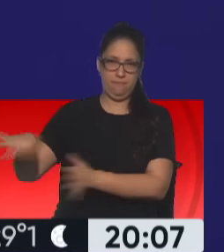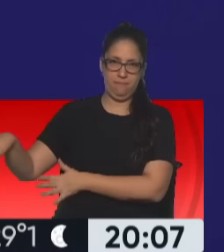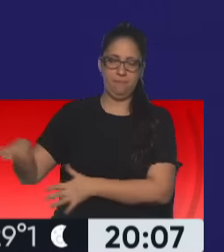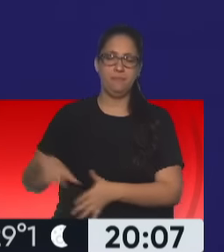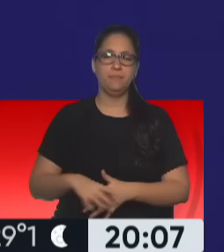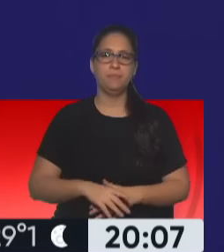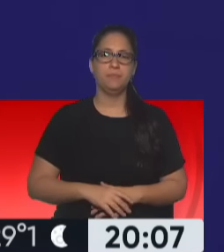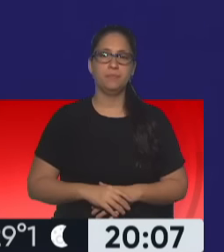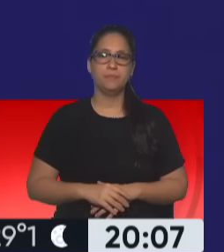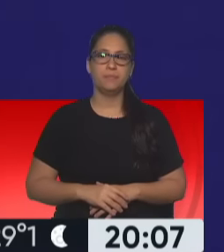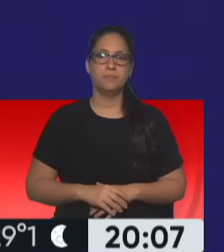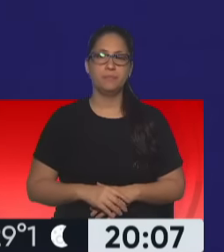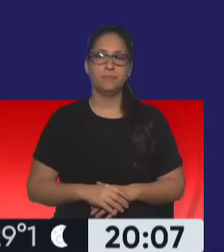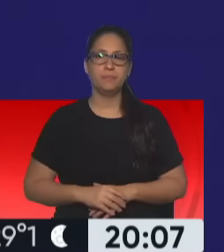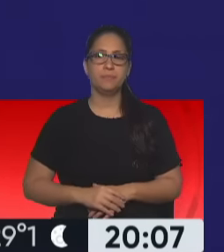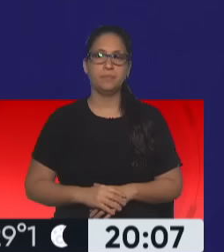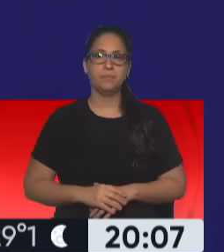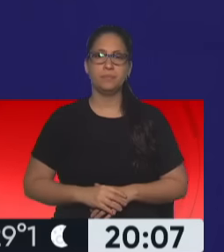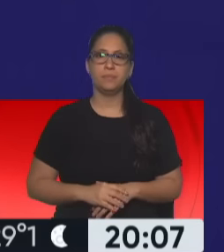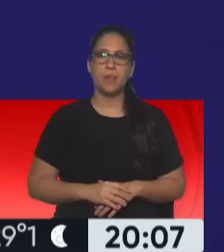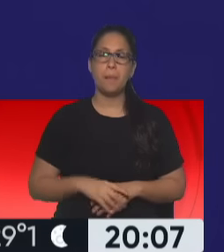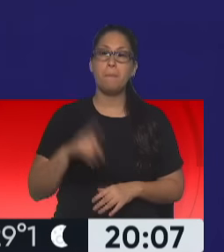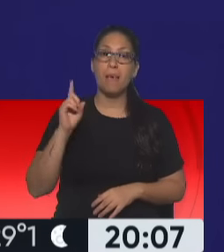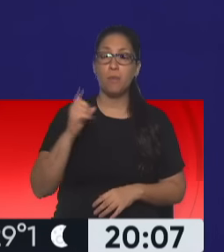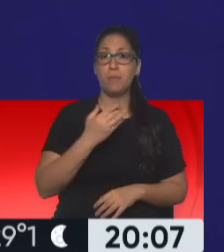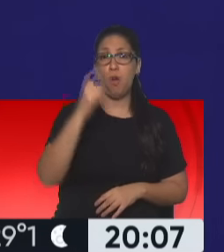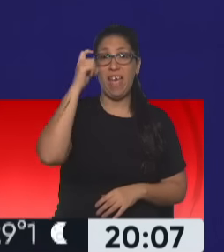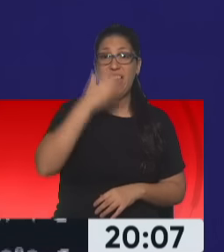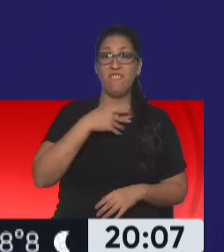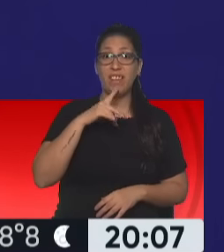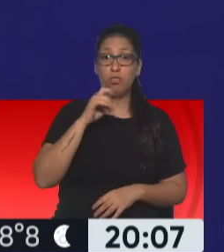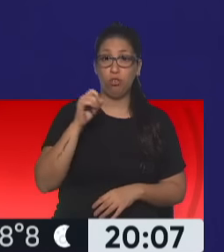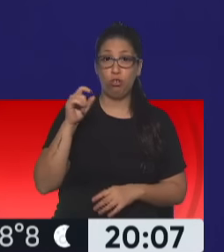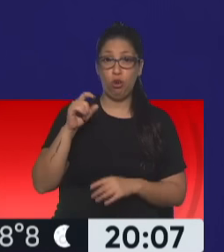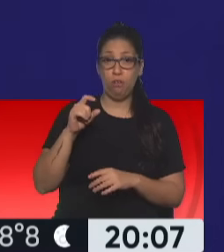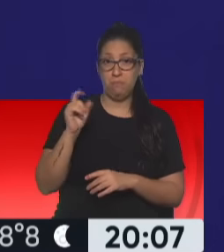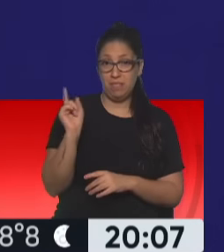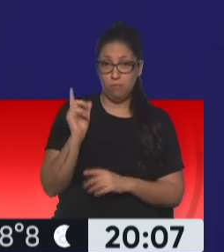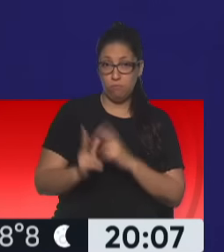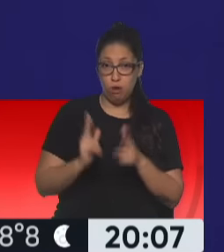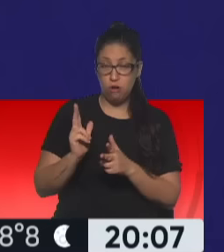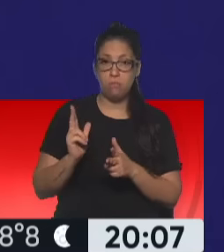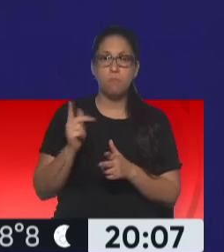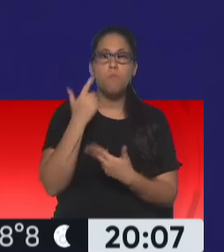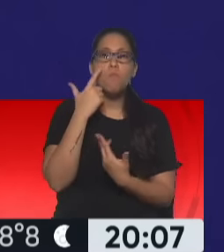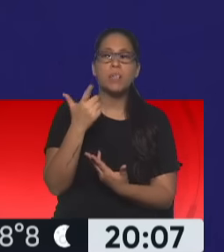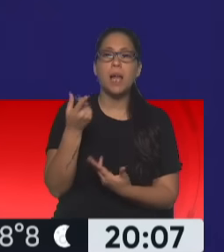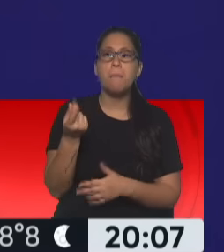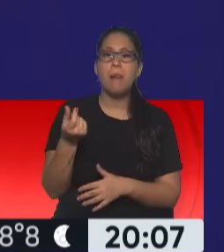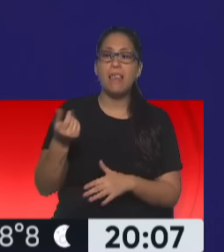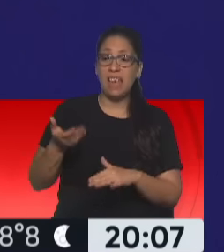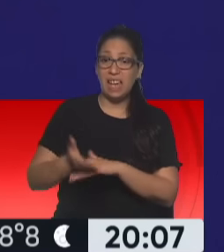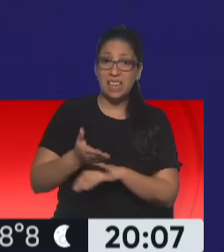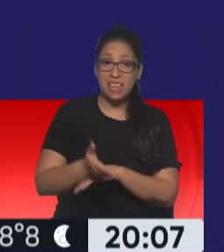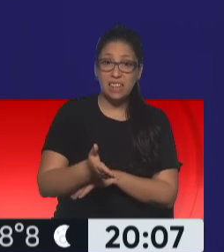Pero lo que hace es, el efecto Hume-Cantillon es mostrar cómo el ingreso del dinero va impactando